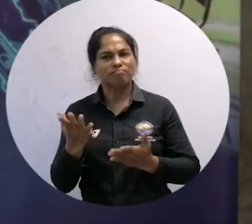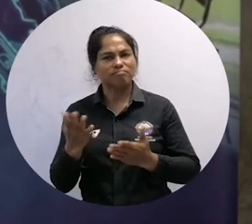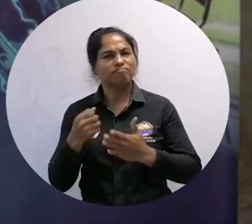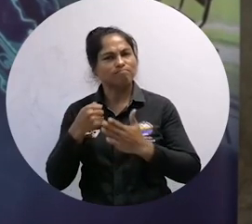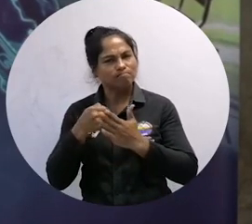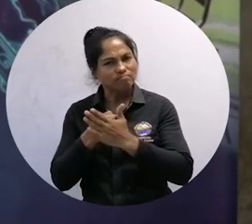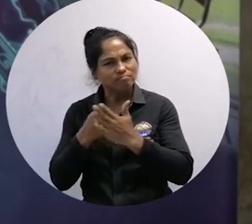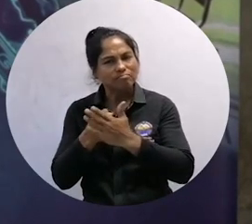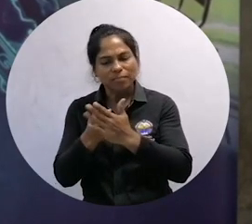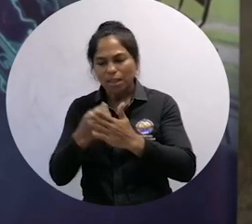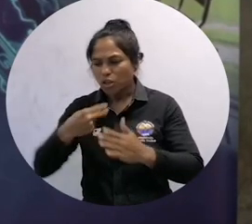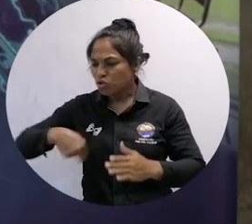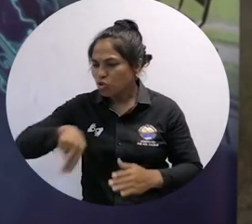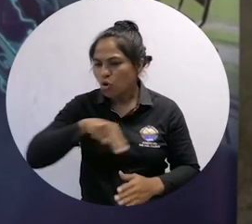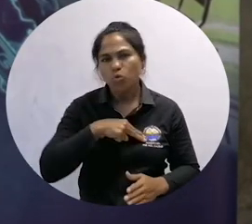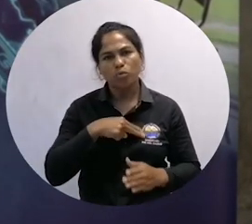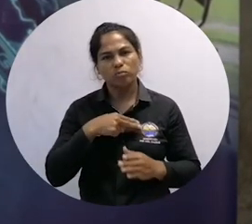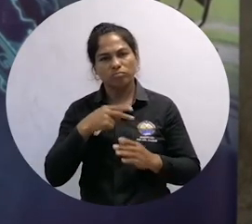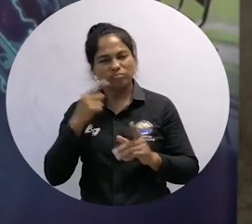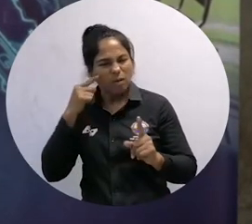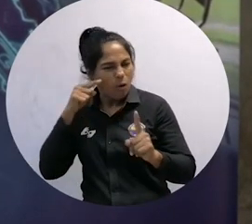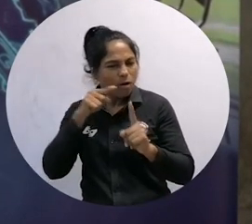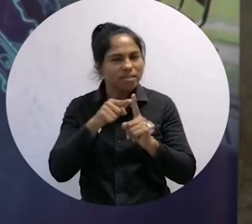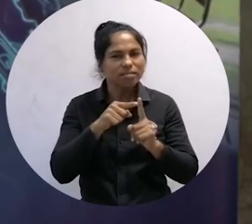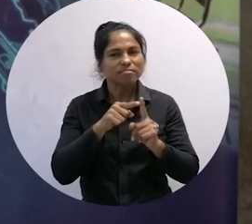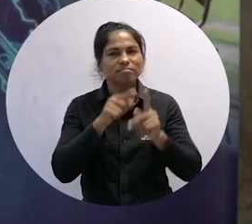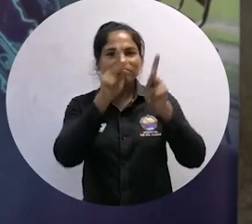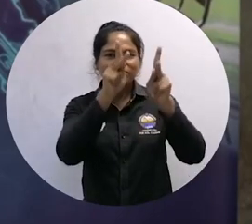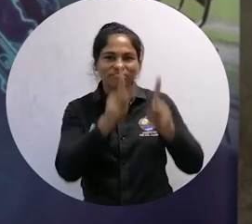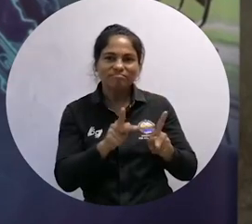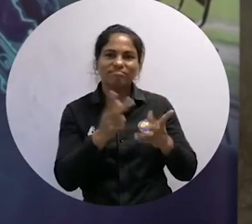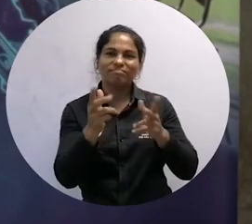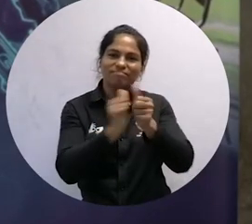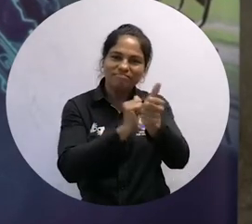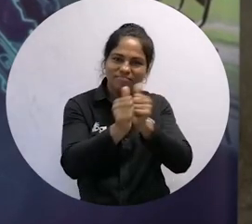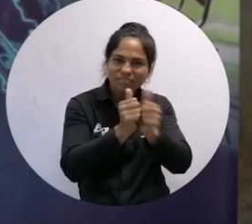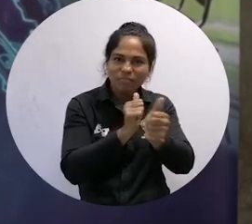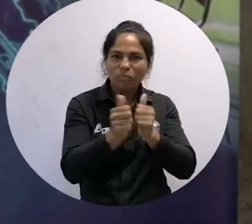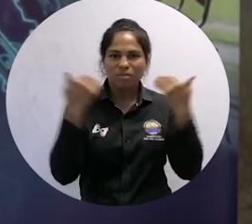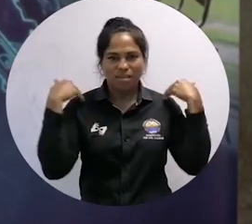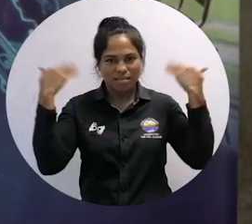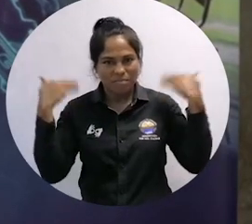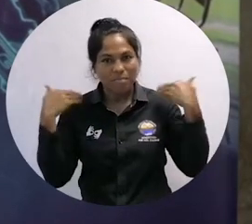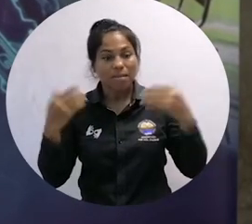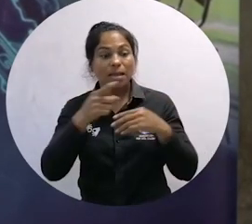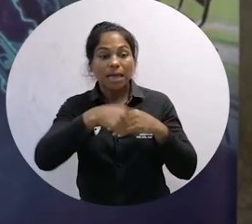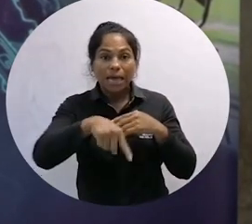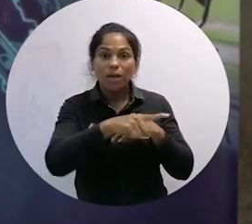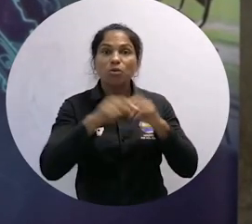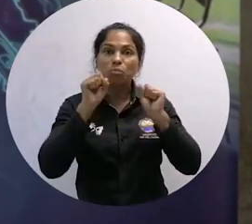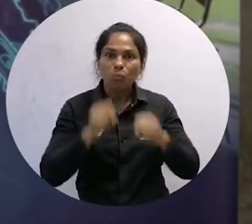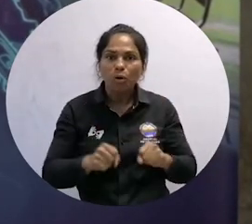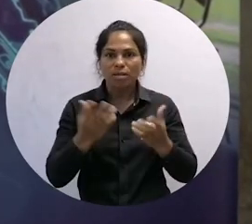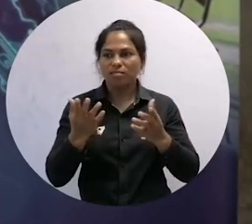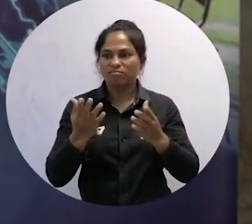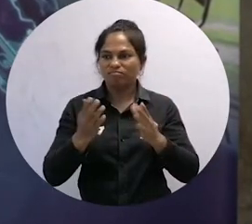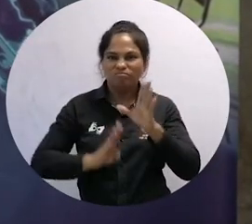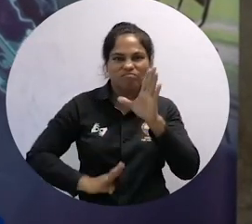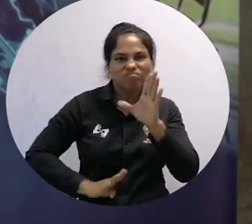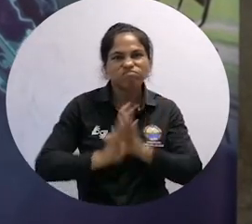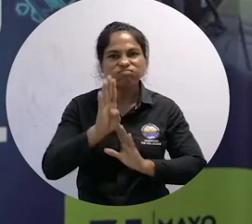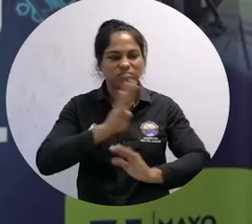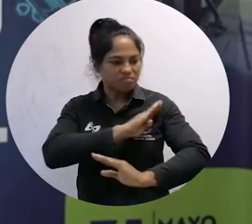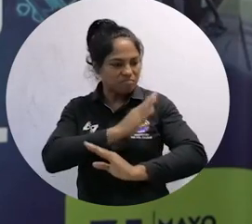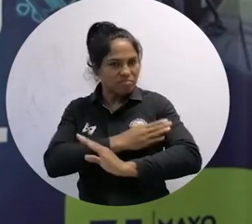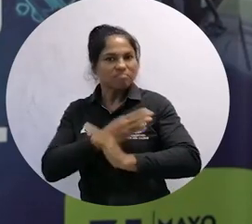del beneficio de los deportistas, para que tengan más herramientas para su cuidado, para que puedan potenciarse y para que puedan desarrollar su más alto